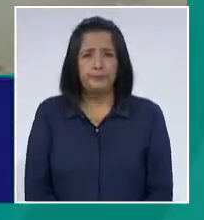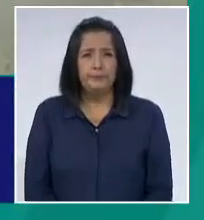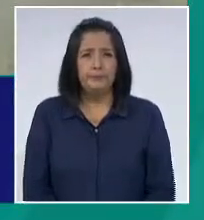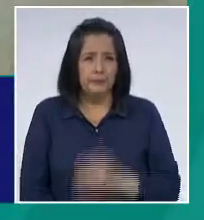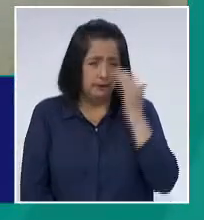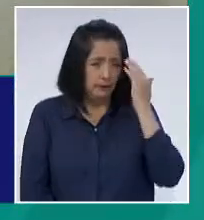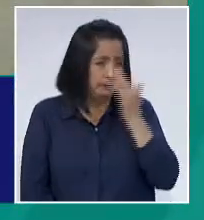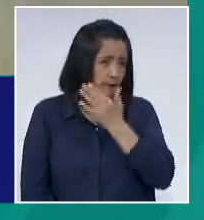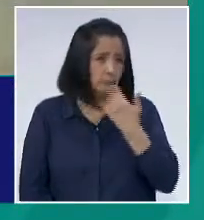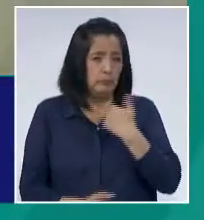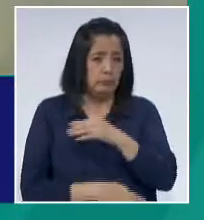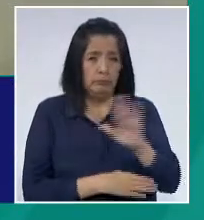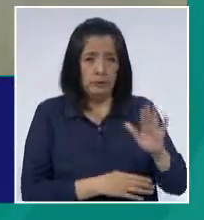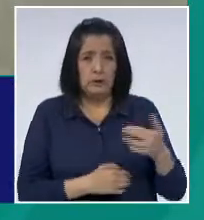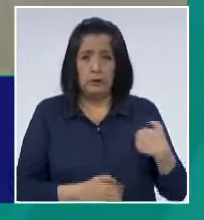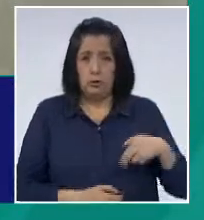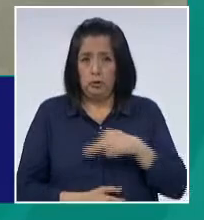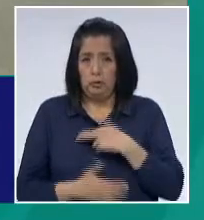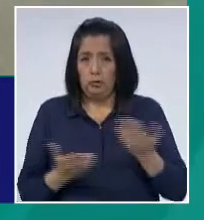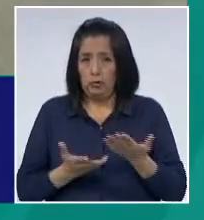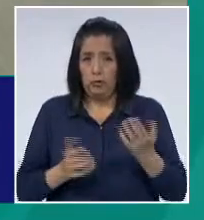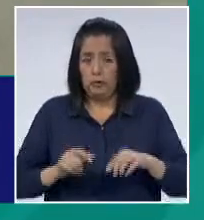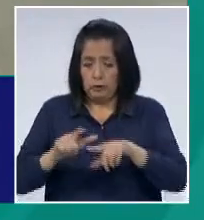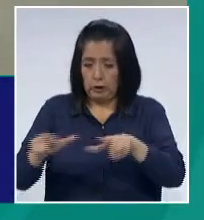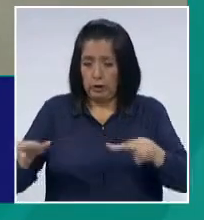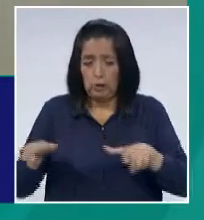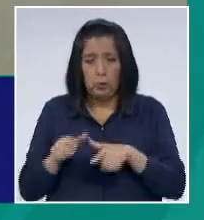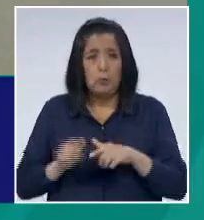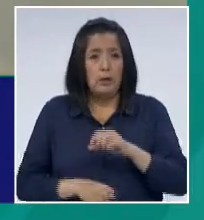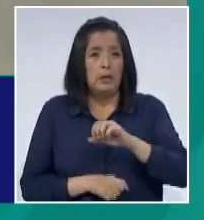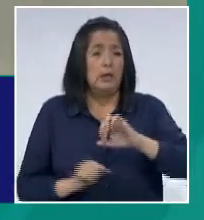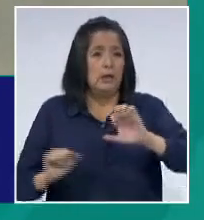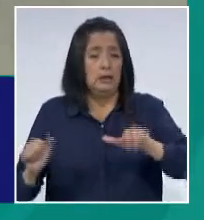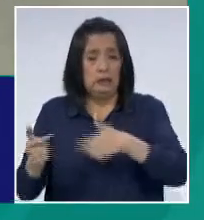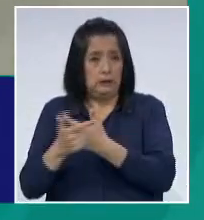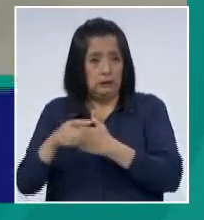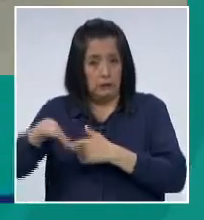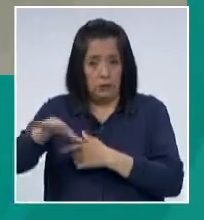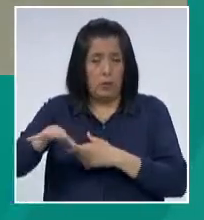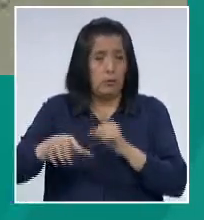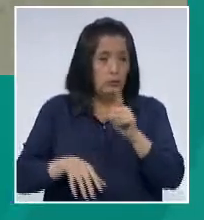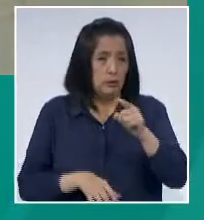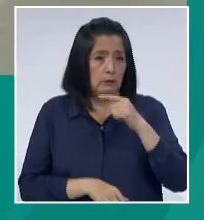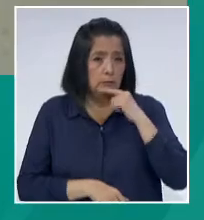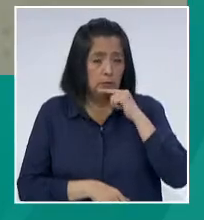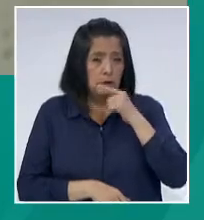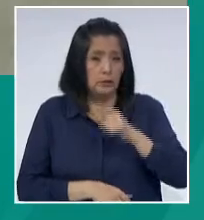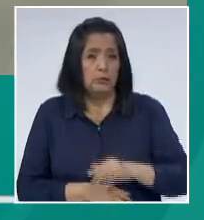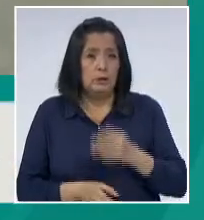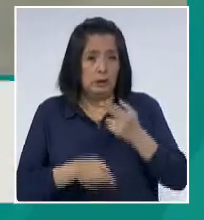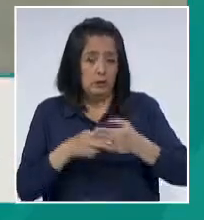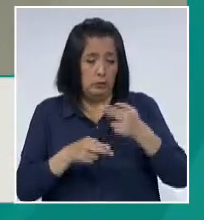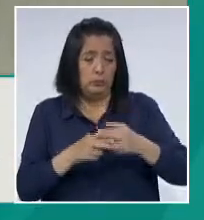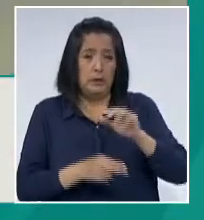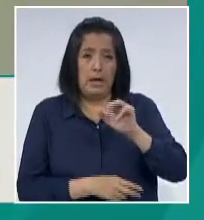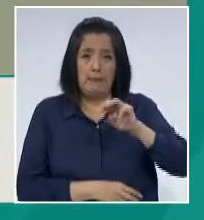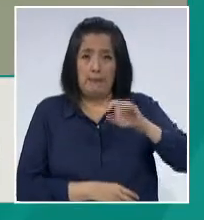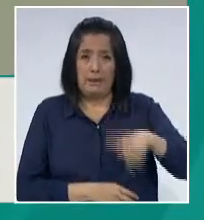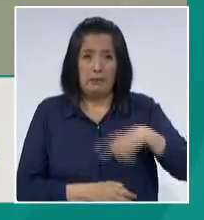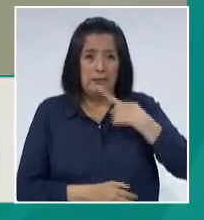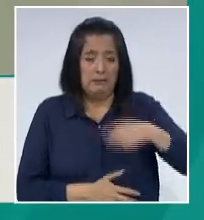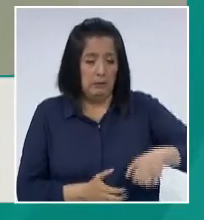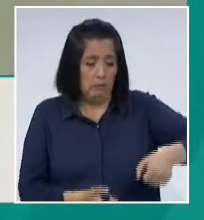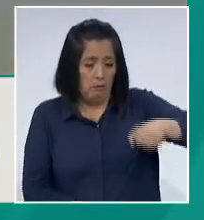Lorena Martín, buenas tardes. Así es, nos encontramos en el asentamiento de San Juan, en donde una señora, la señora Amparo Yanque, llevaba un balde